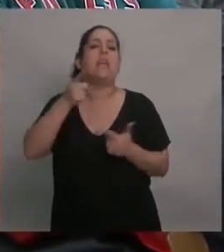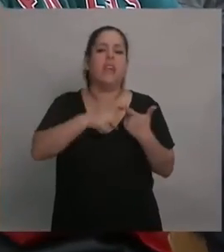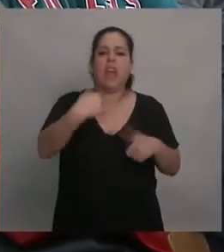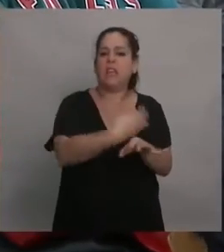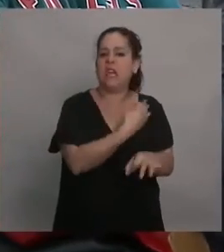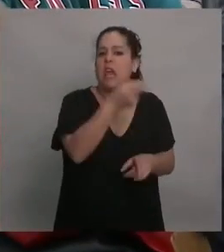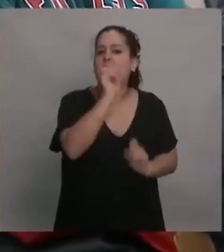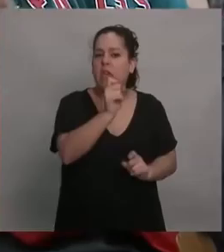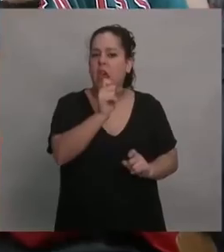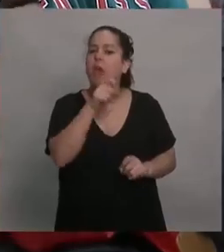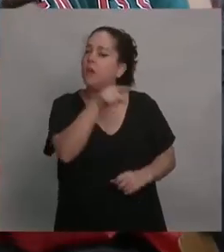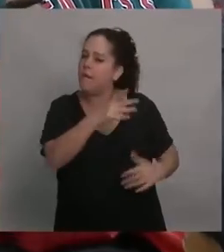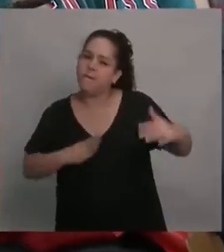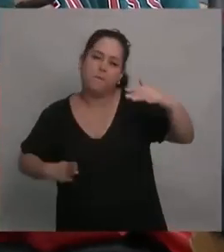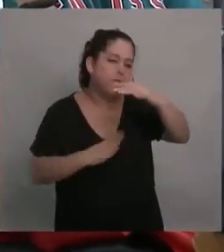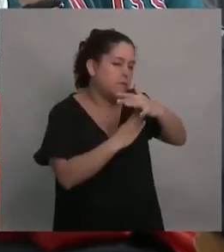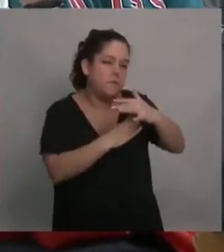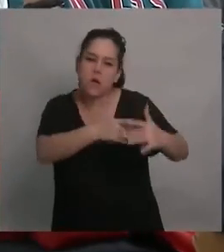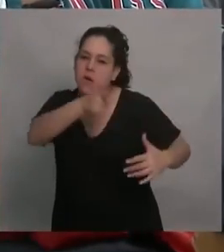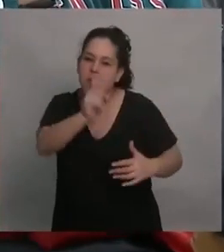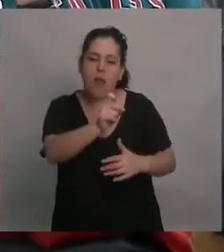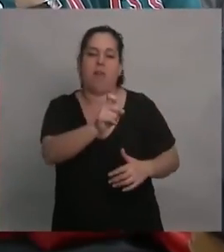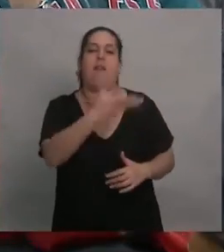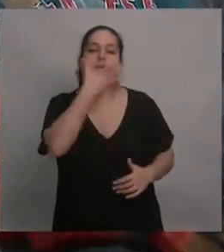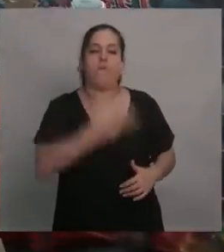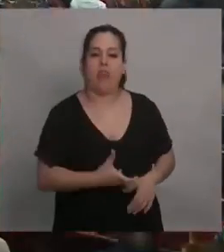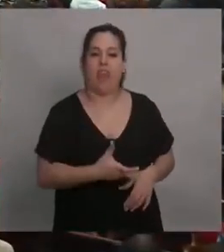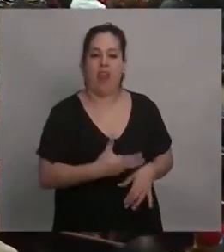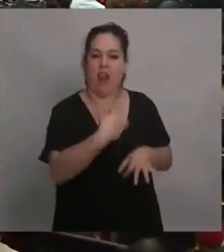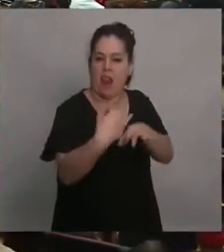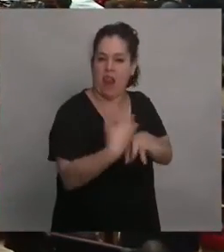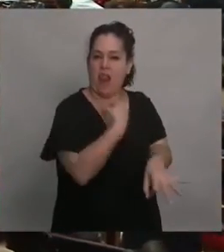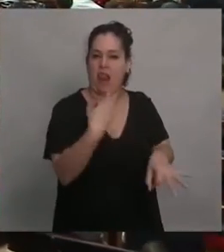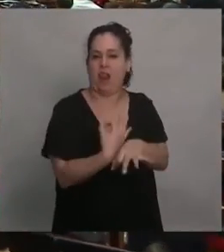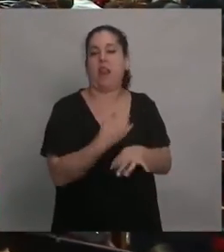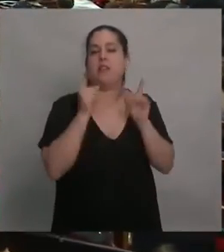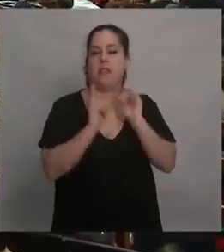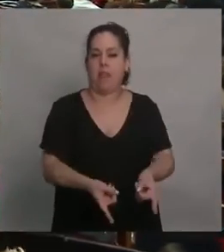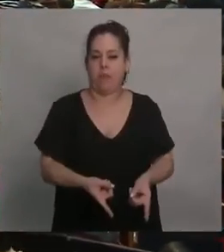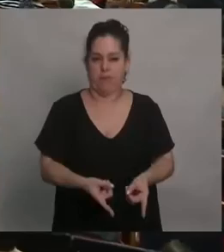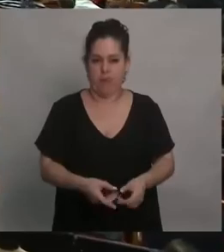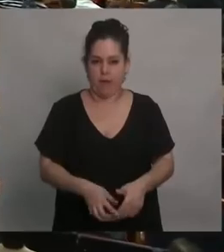enseñó nuestro invicto comandante Fidel Castro Ruz.